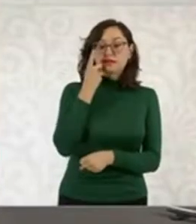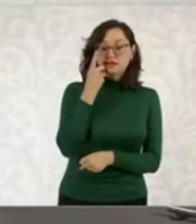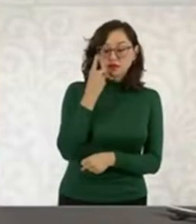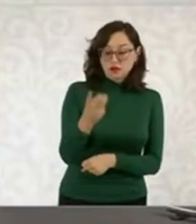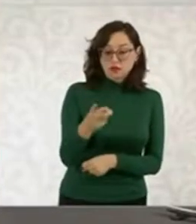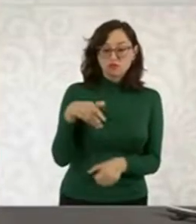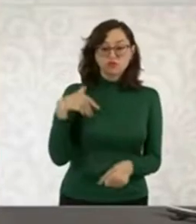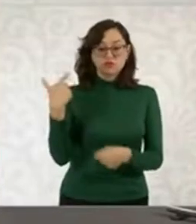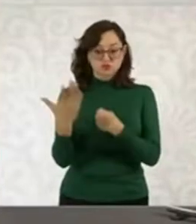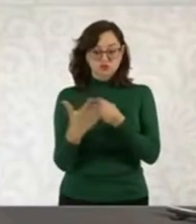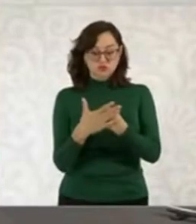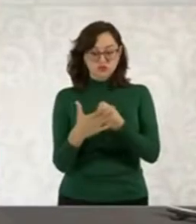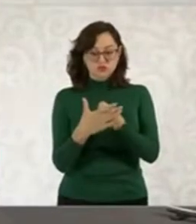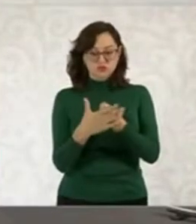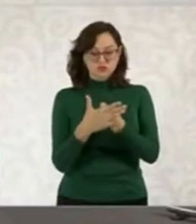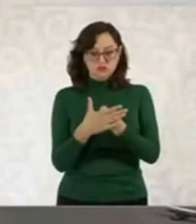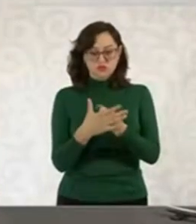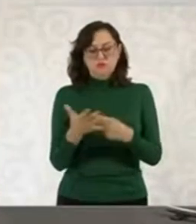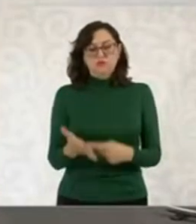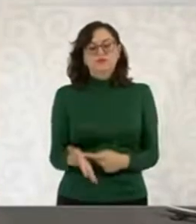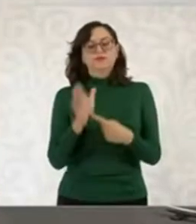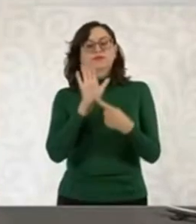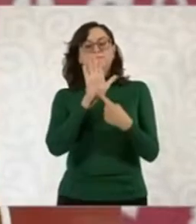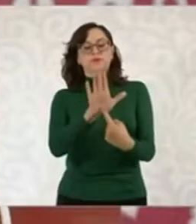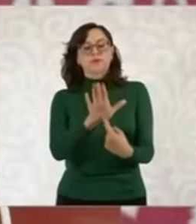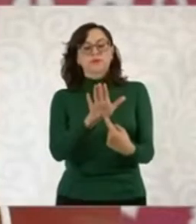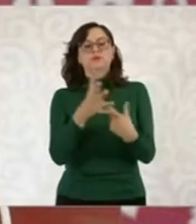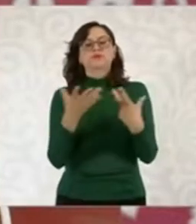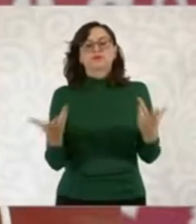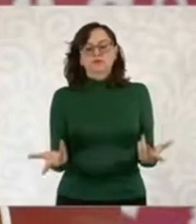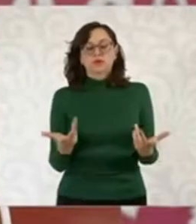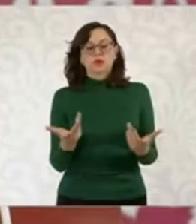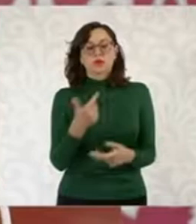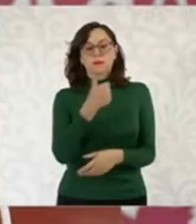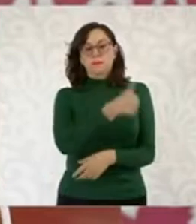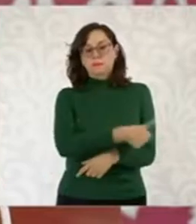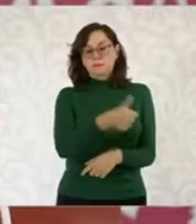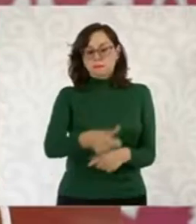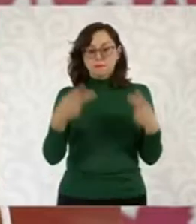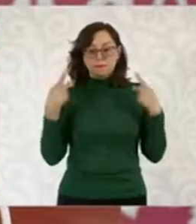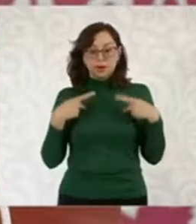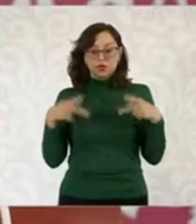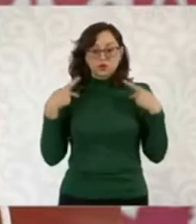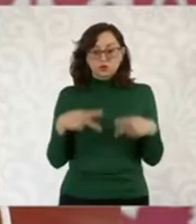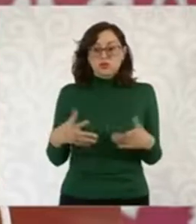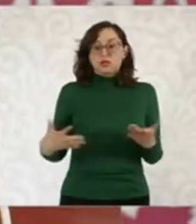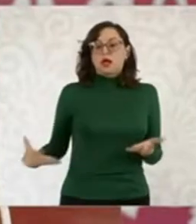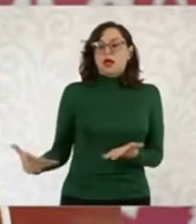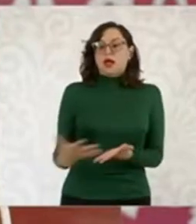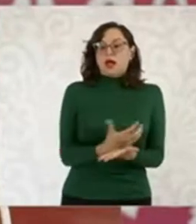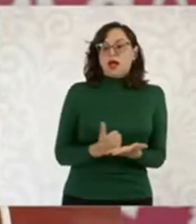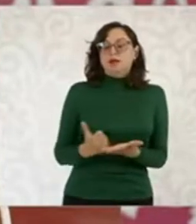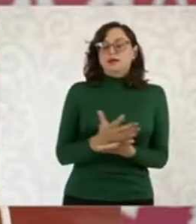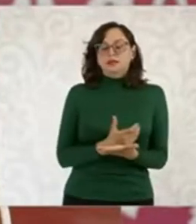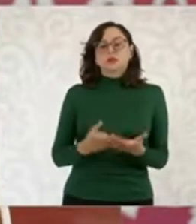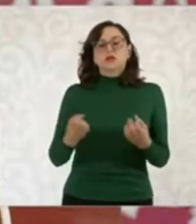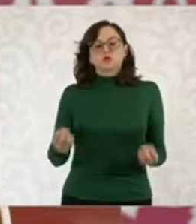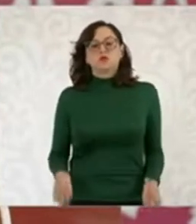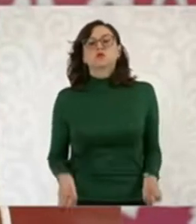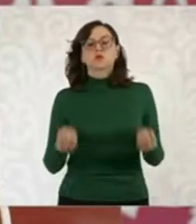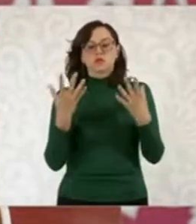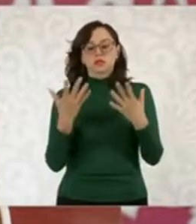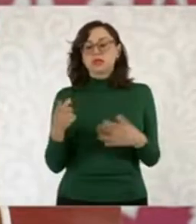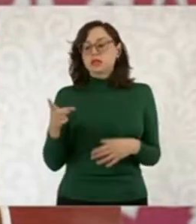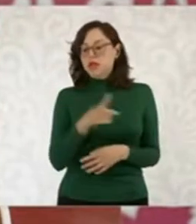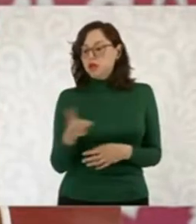días vamos a conocer los montos de ingreso neto de cada persona para saber quiénes alcanzan el salario